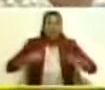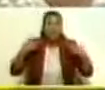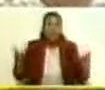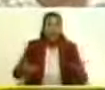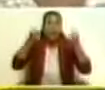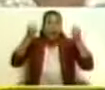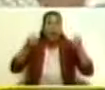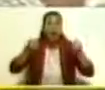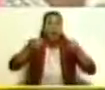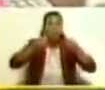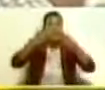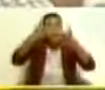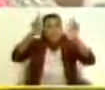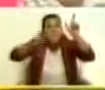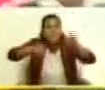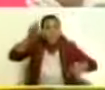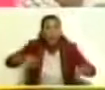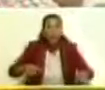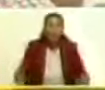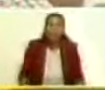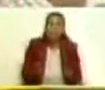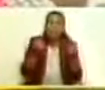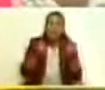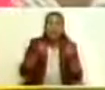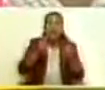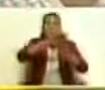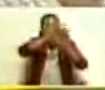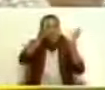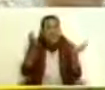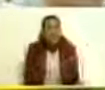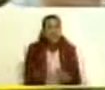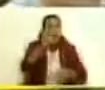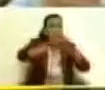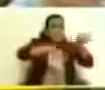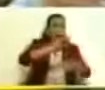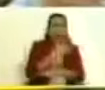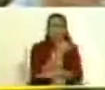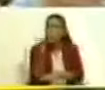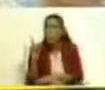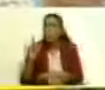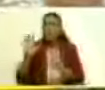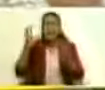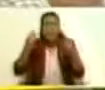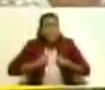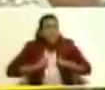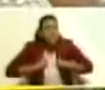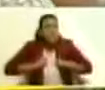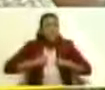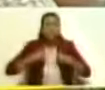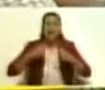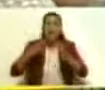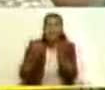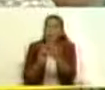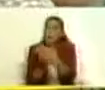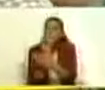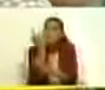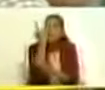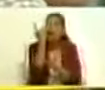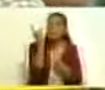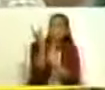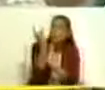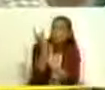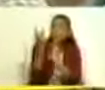la vida de los seres humanos, la vida en el planeta, la vida de los animales, la vida de las plantas.